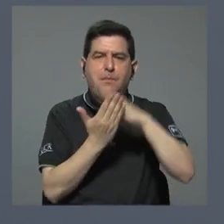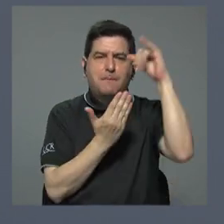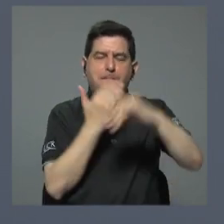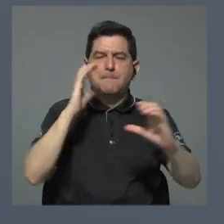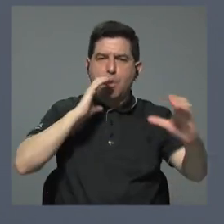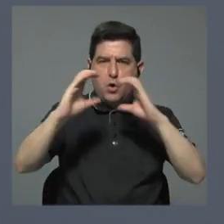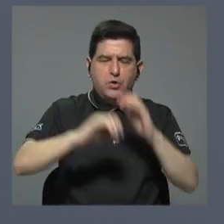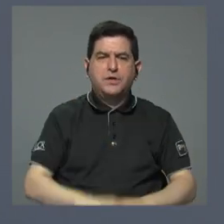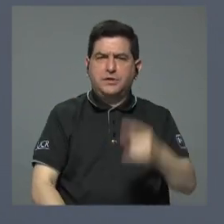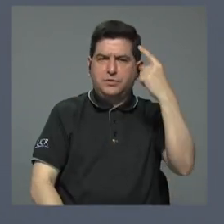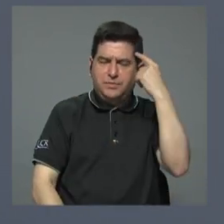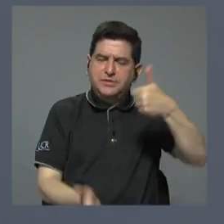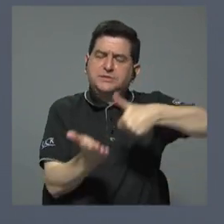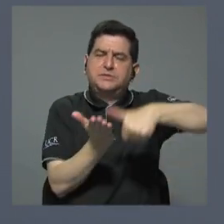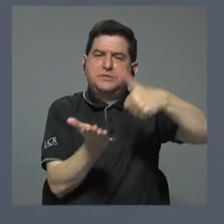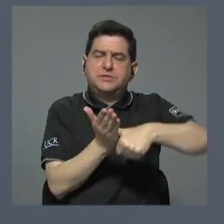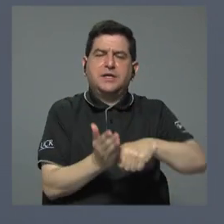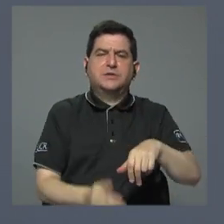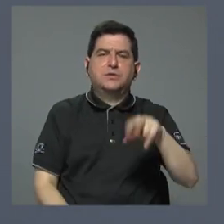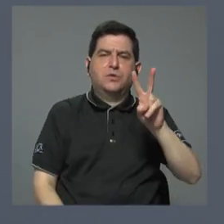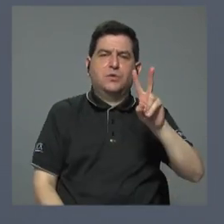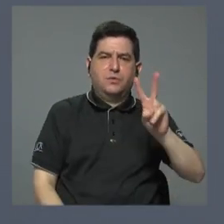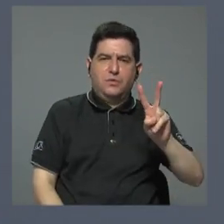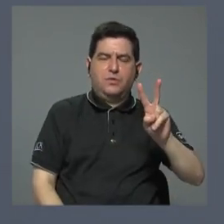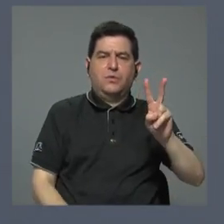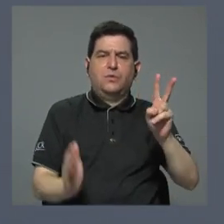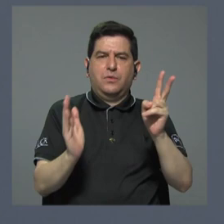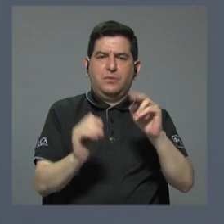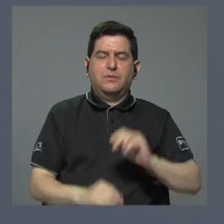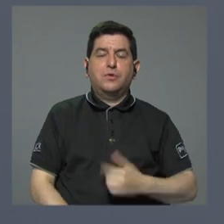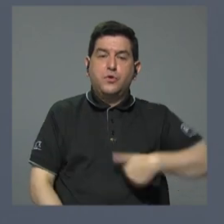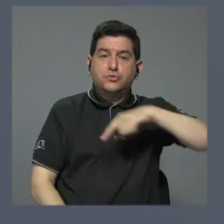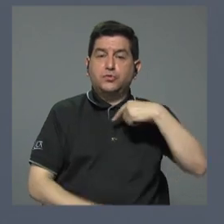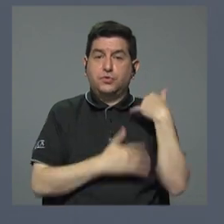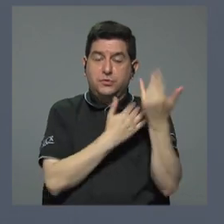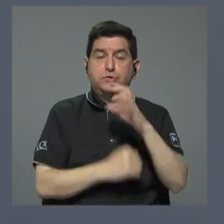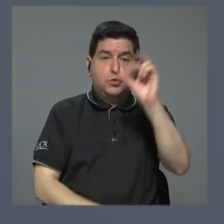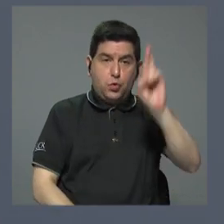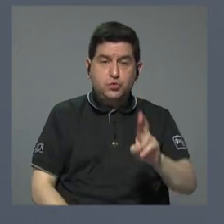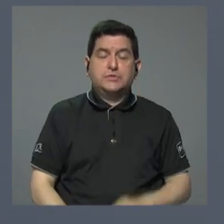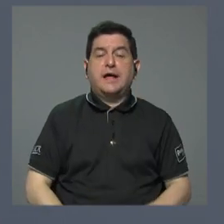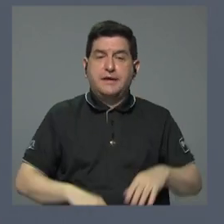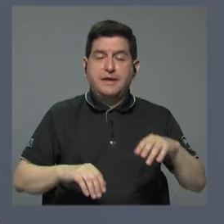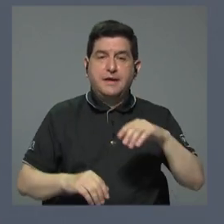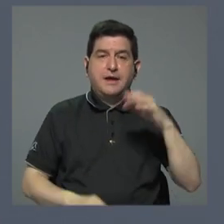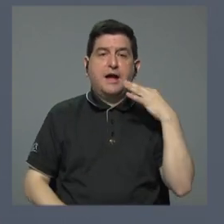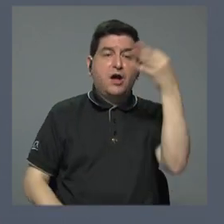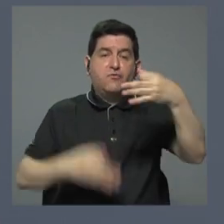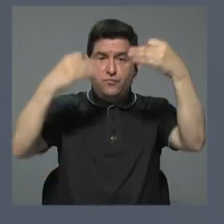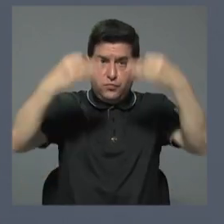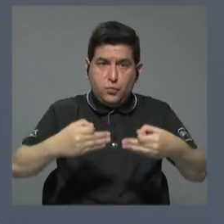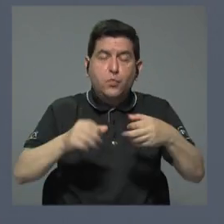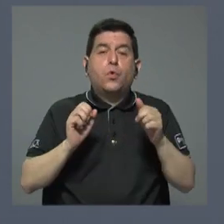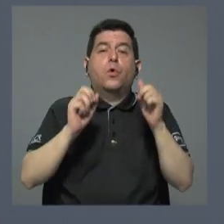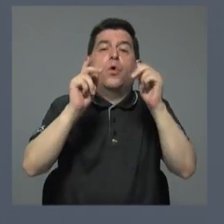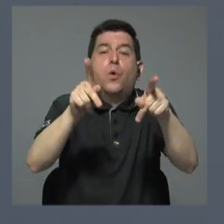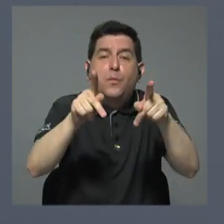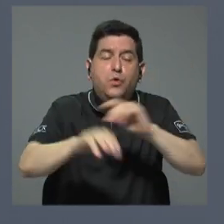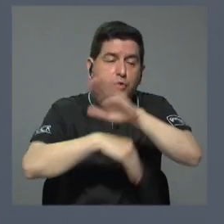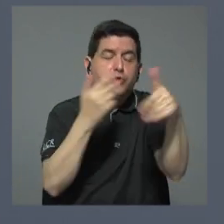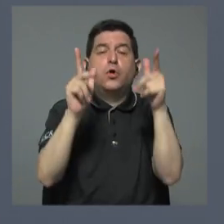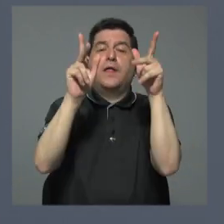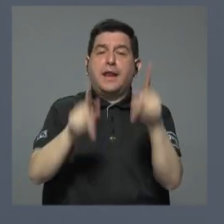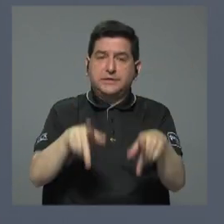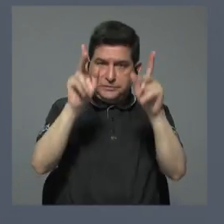comunicación de cara a las elecciones de 2022. Esperamos que Costa Rica en Juego brinde las cartas necesarias para que todas